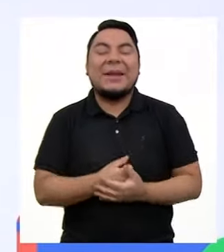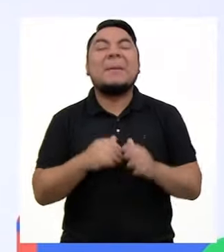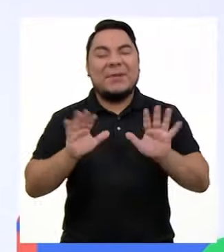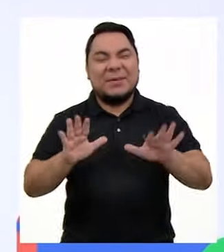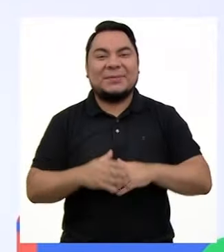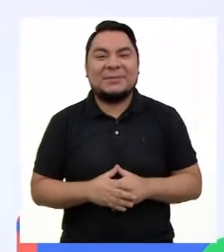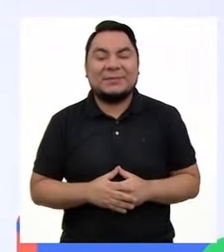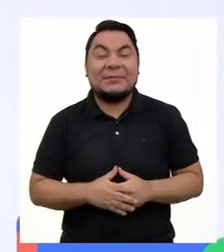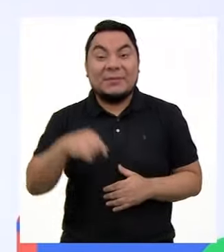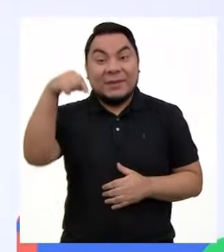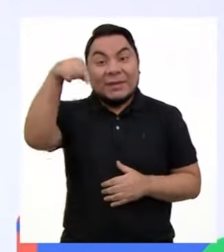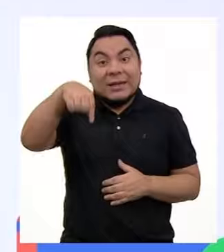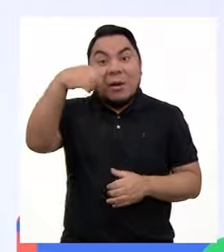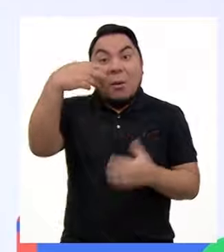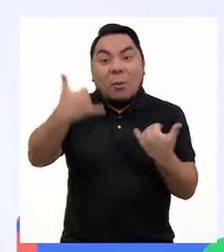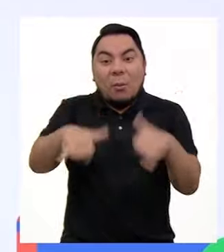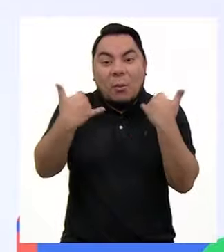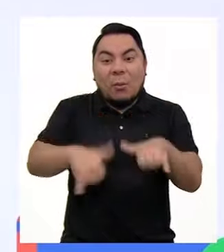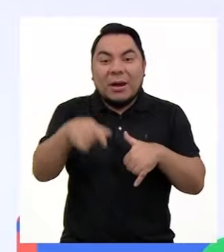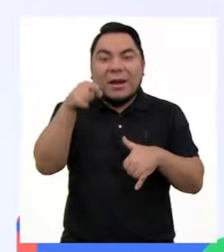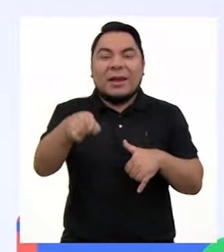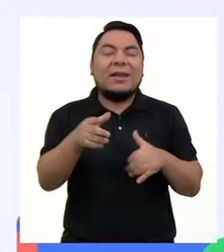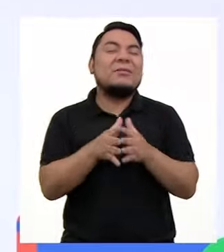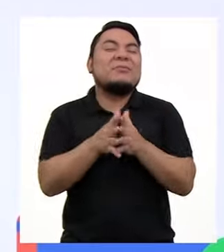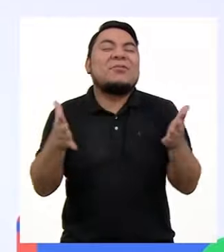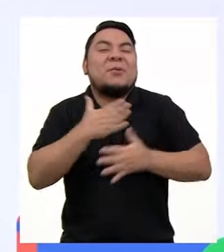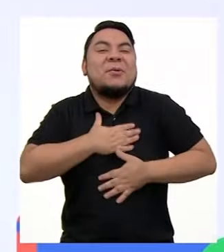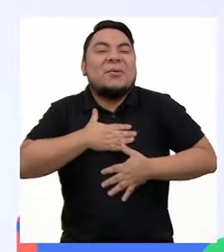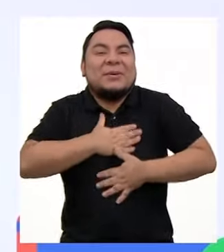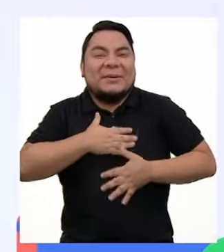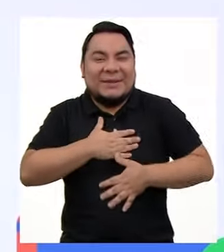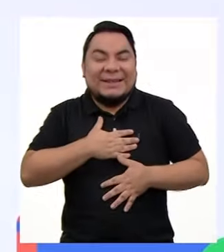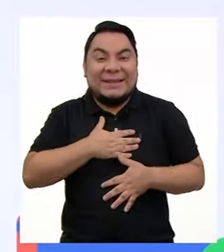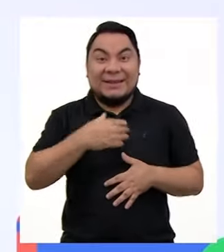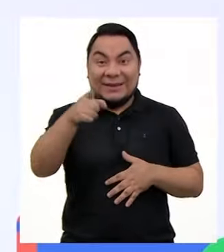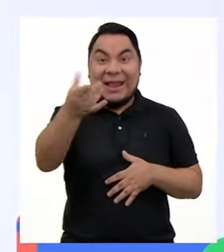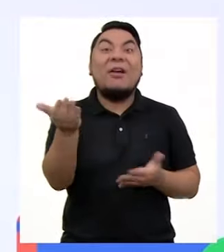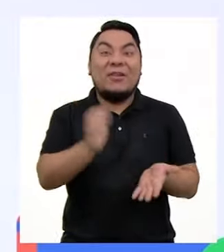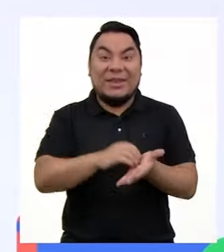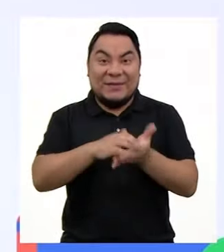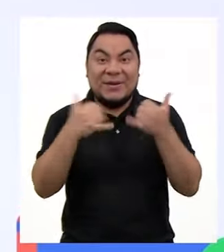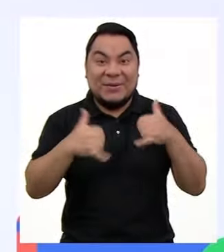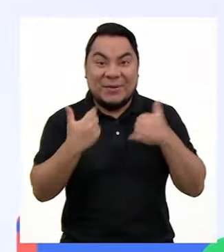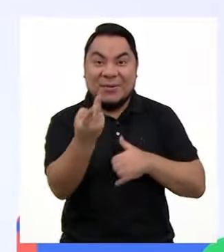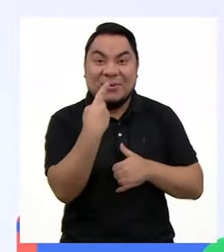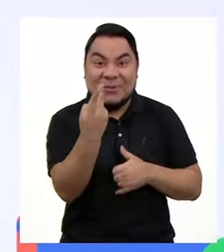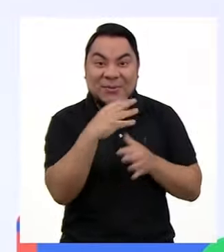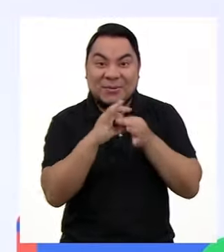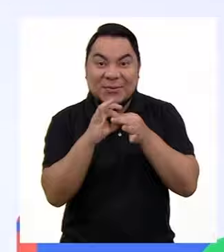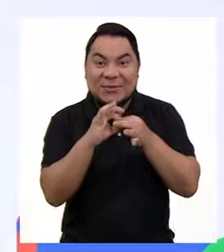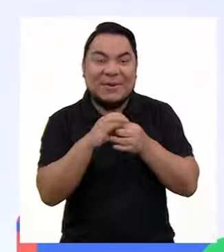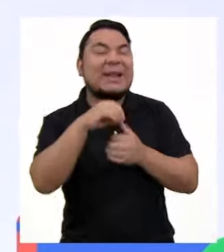Bueno, este juego me ha parecido súper divertido. ¿Lo hacemos de nuevo juntos?